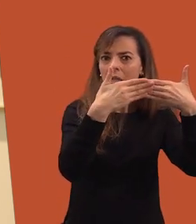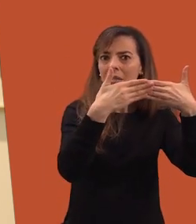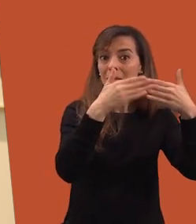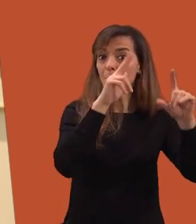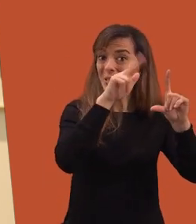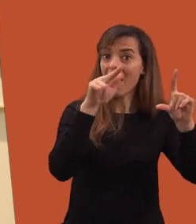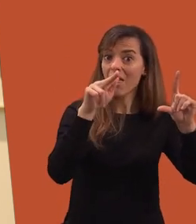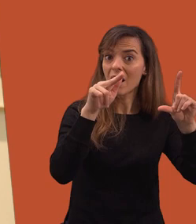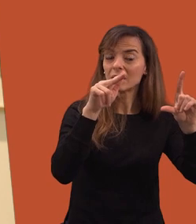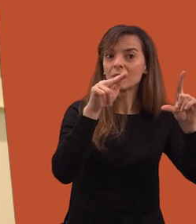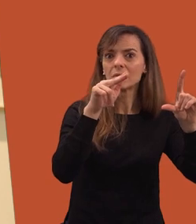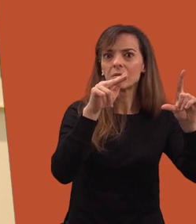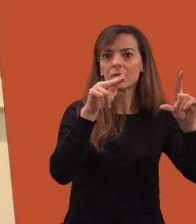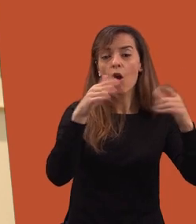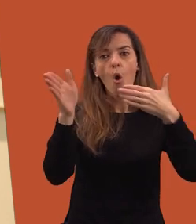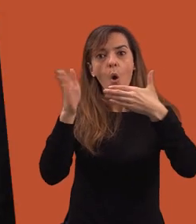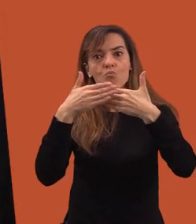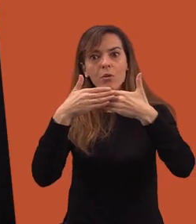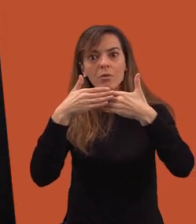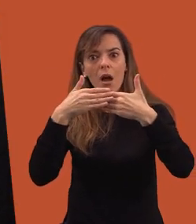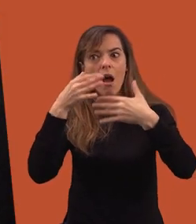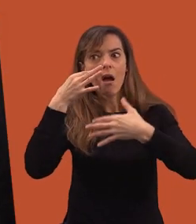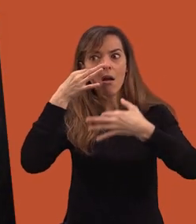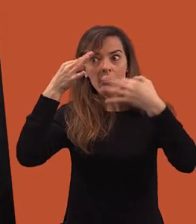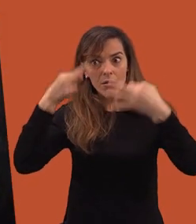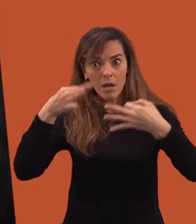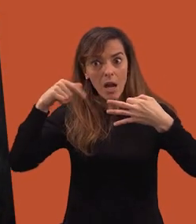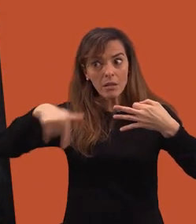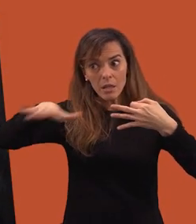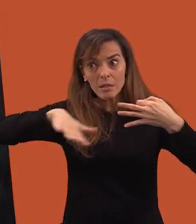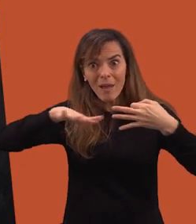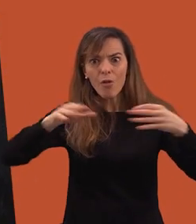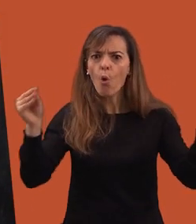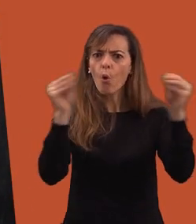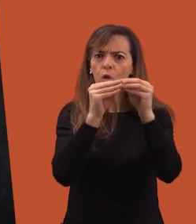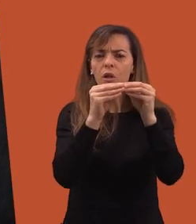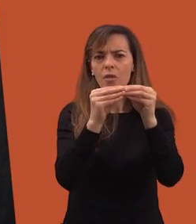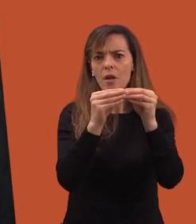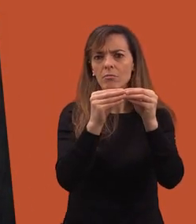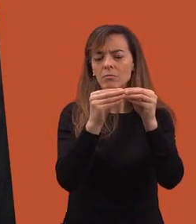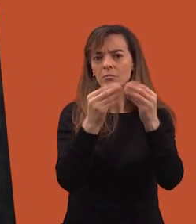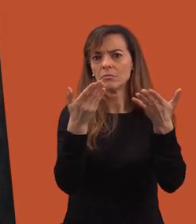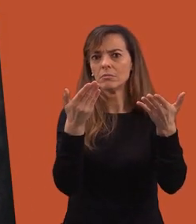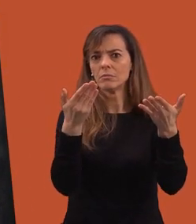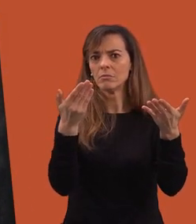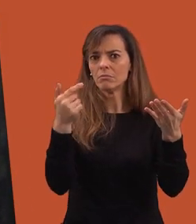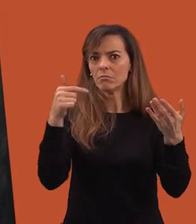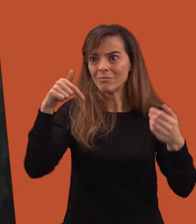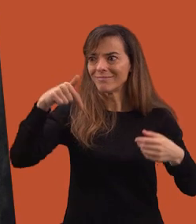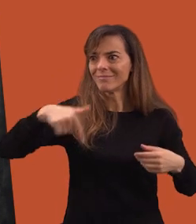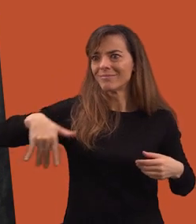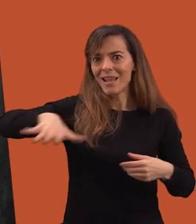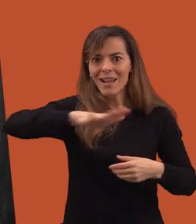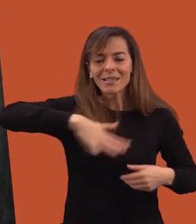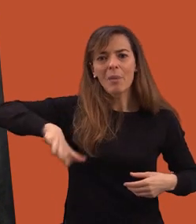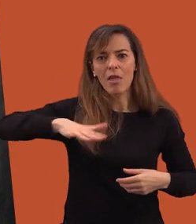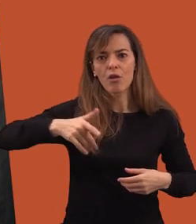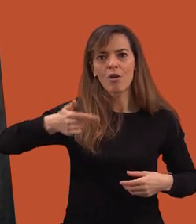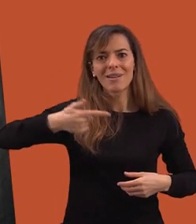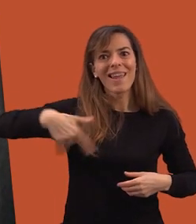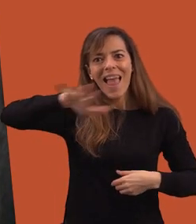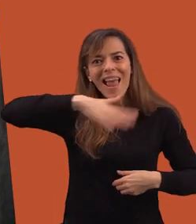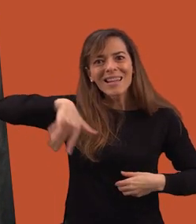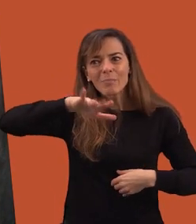puertas que coinciden puertas pintadas en compuertas reales entre comillas